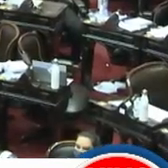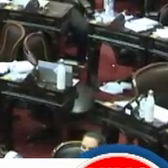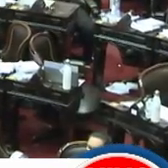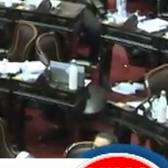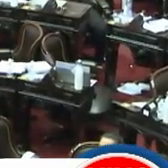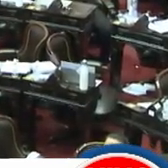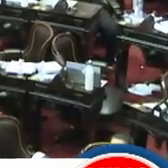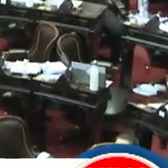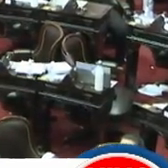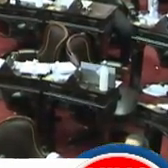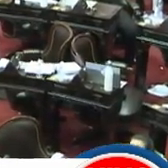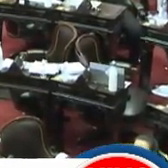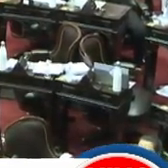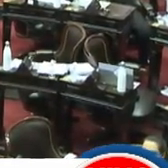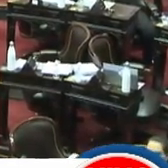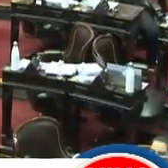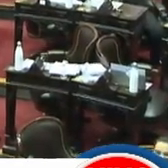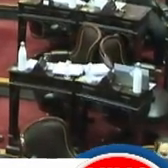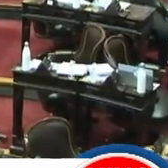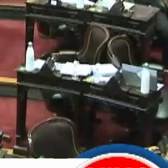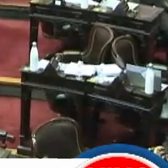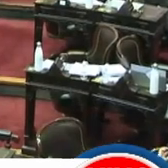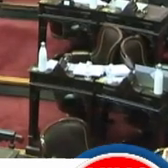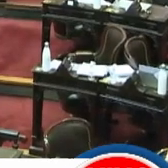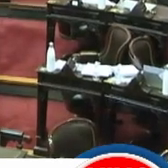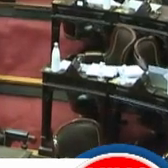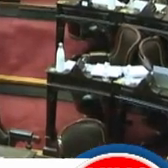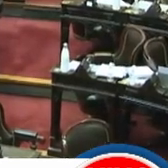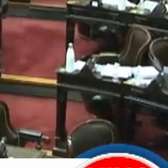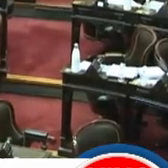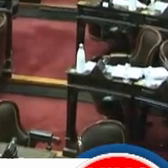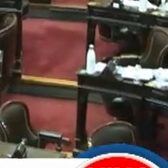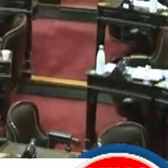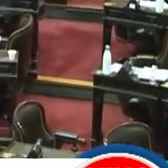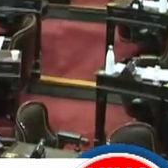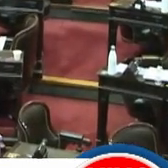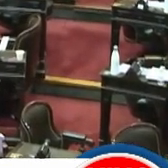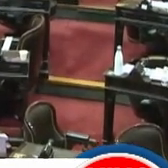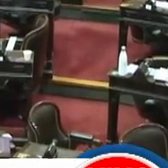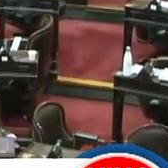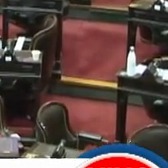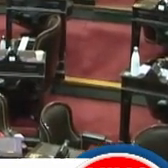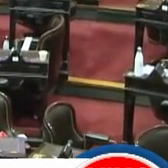continúen el uso de la palabra el diputado por la provincia de san luís karim a lumen